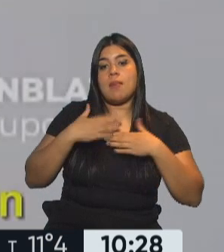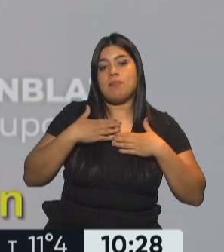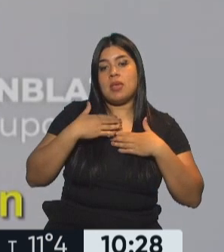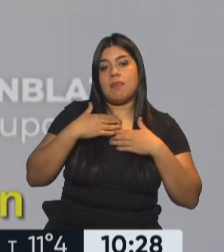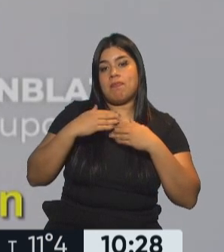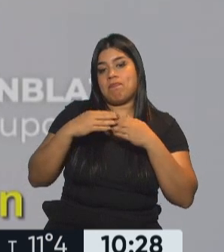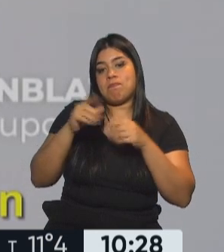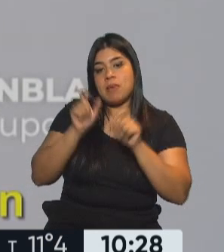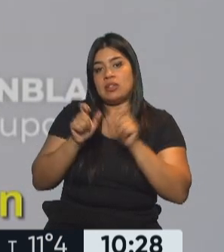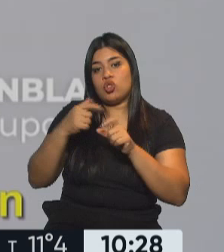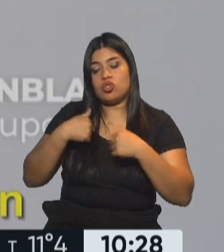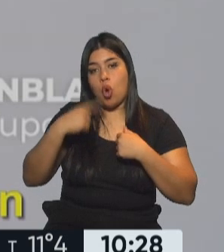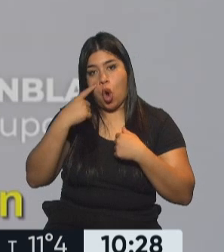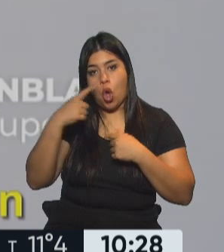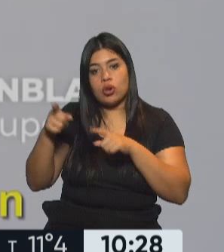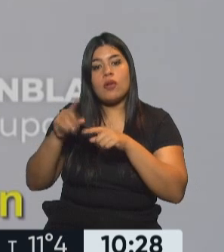trámite